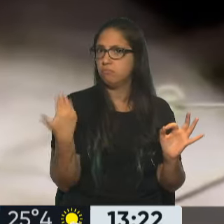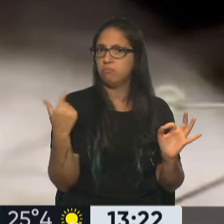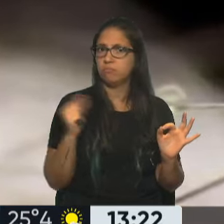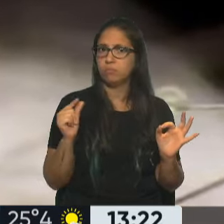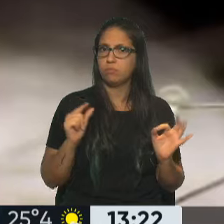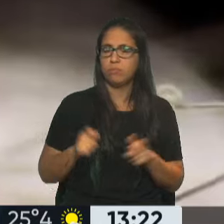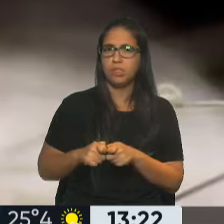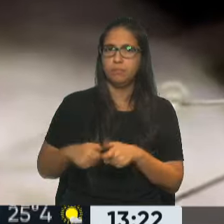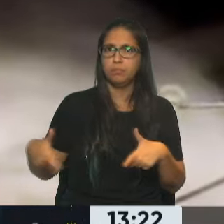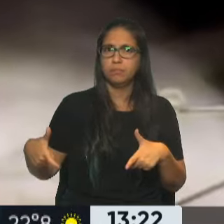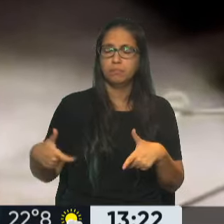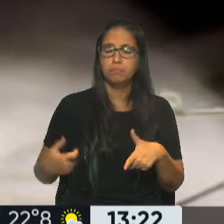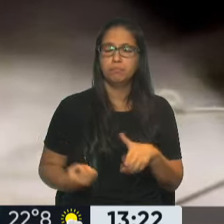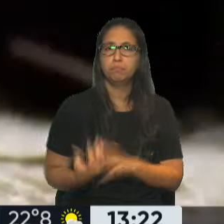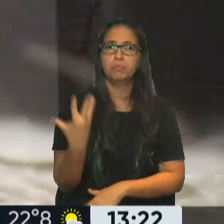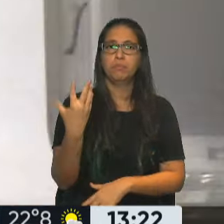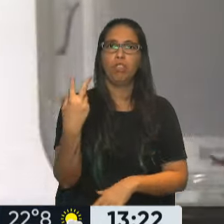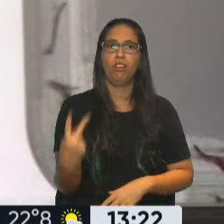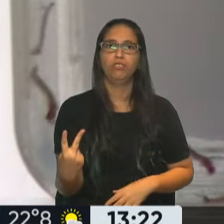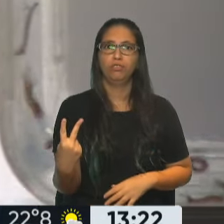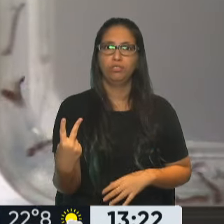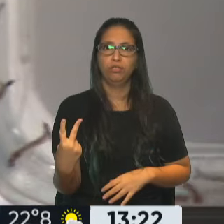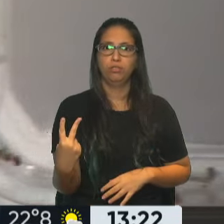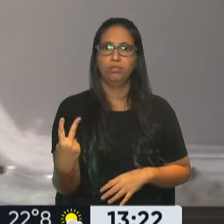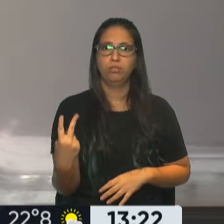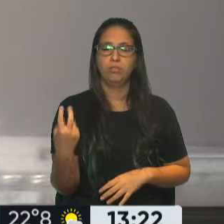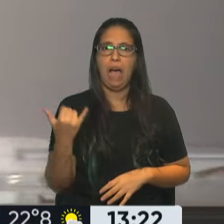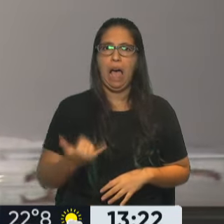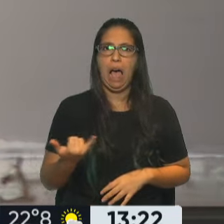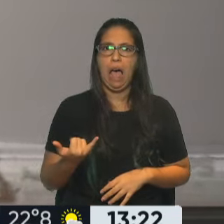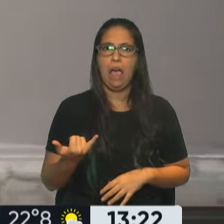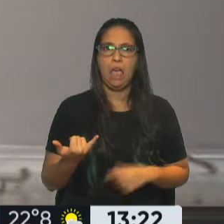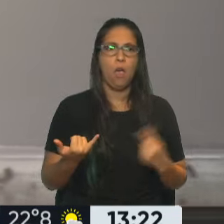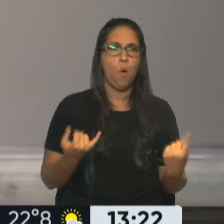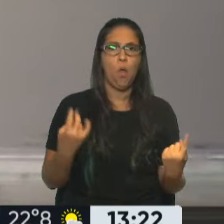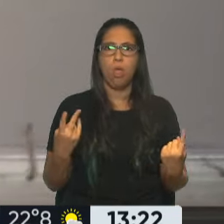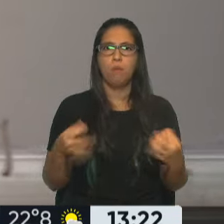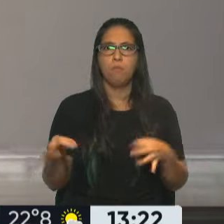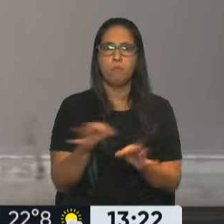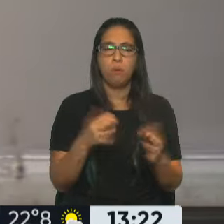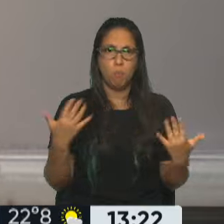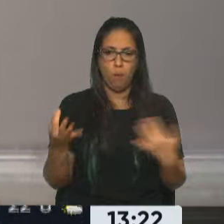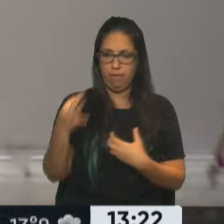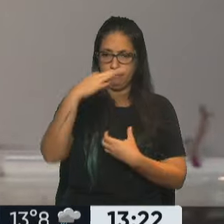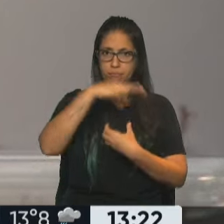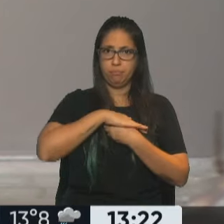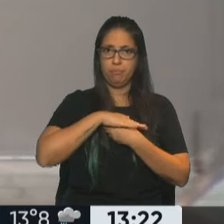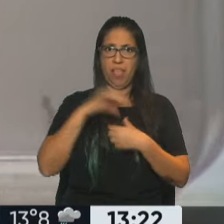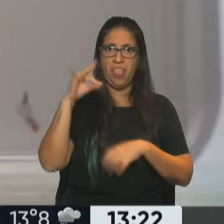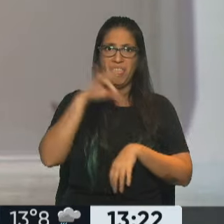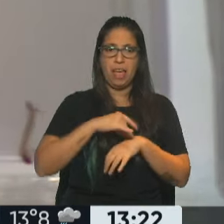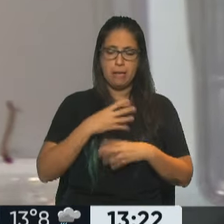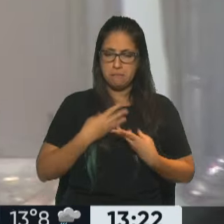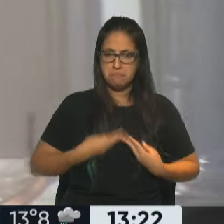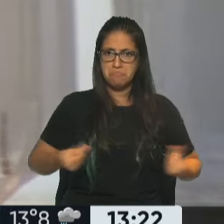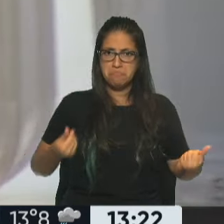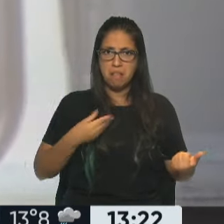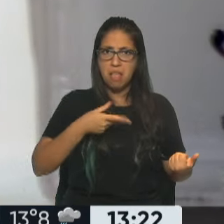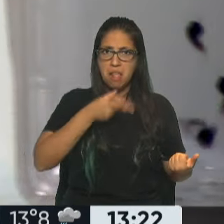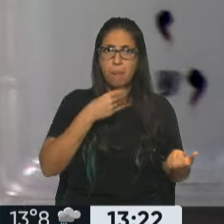en el último brote apareció el serotipo 2. Y aunque usted haya tenido dengue sin darse cuenta, pero lo